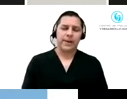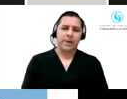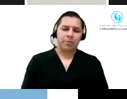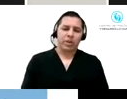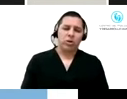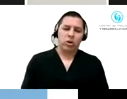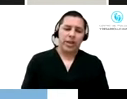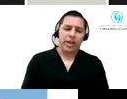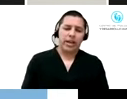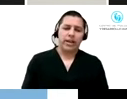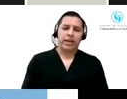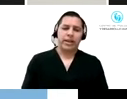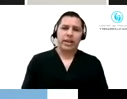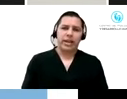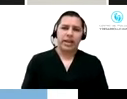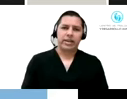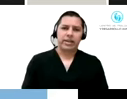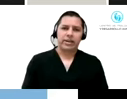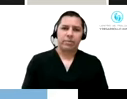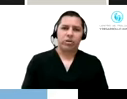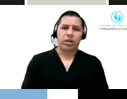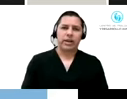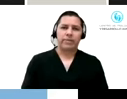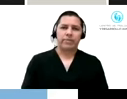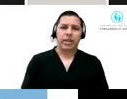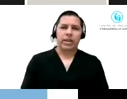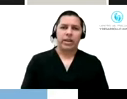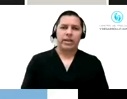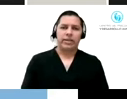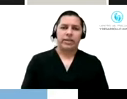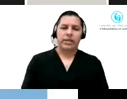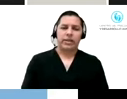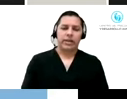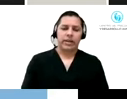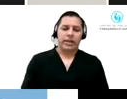mujeres. Todavía el INEC reporta